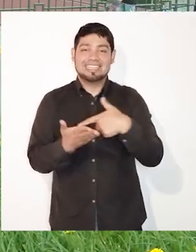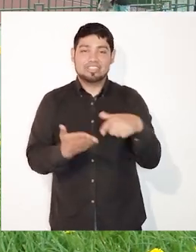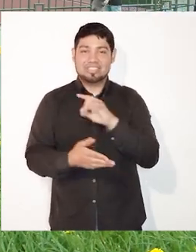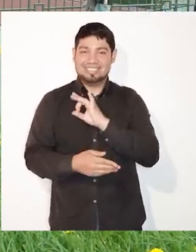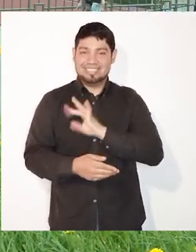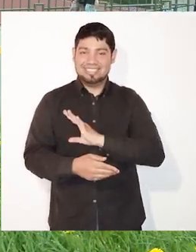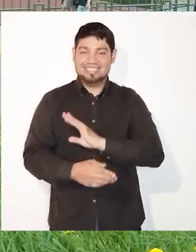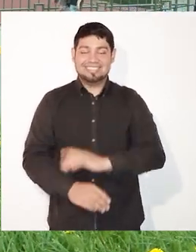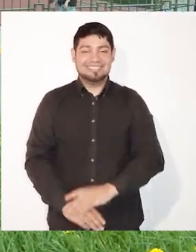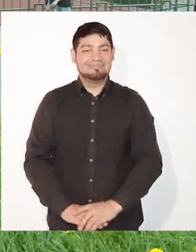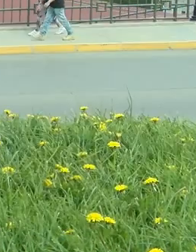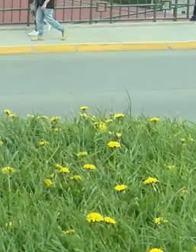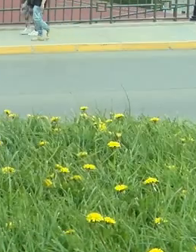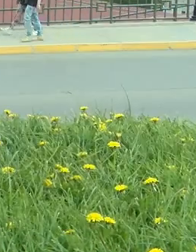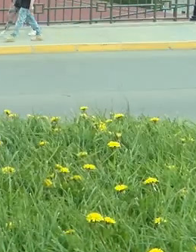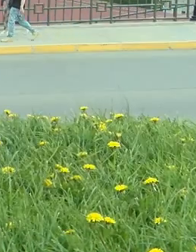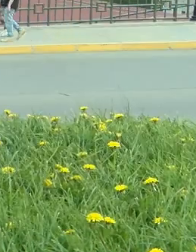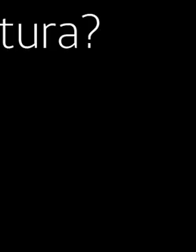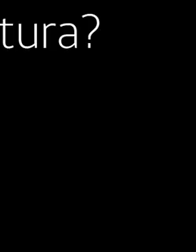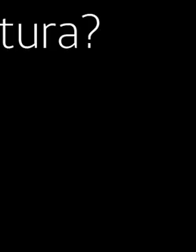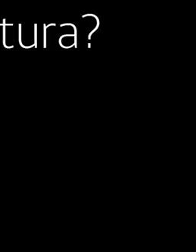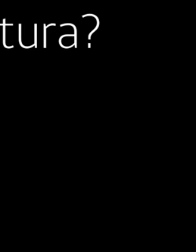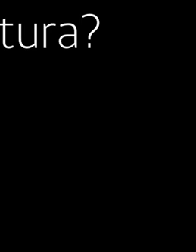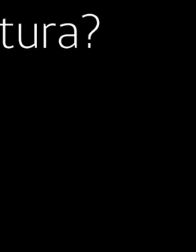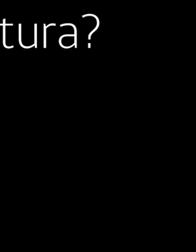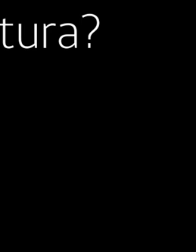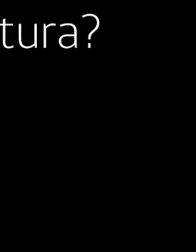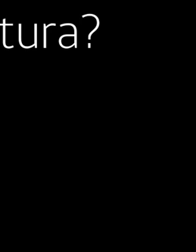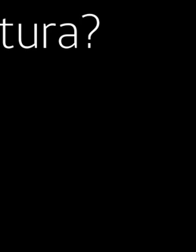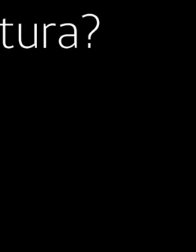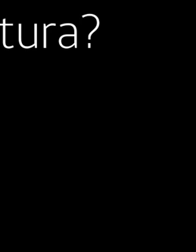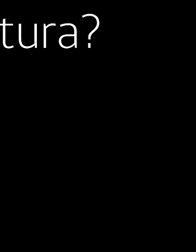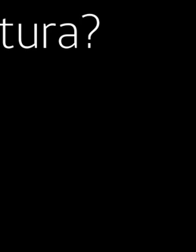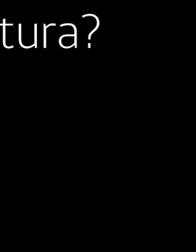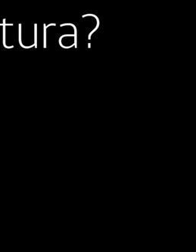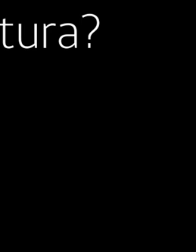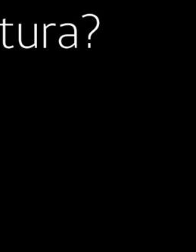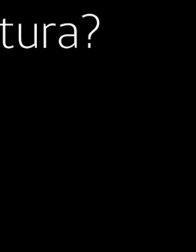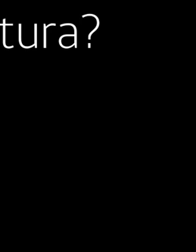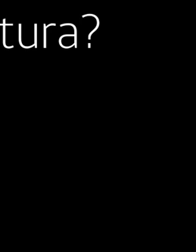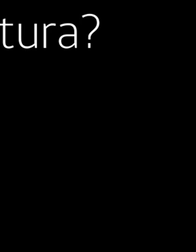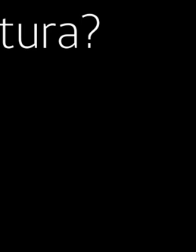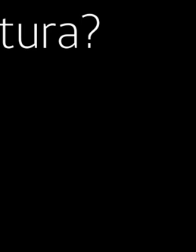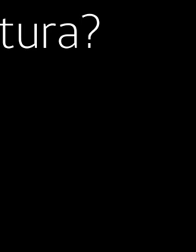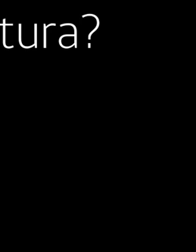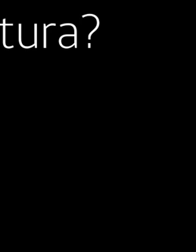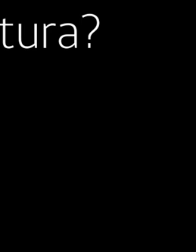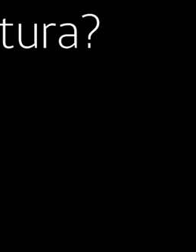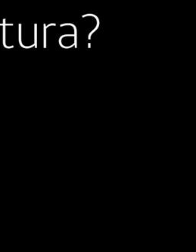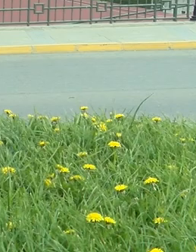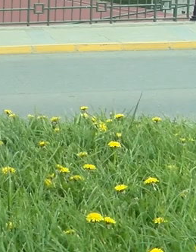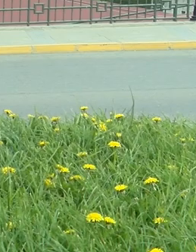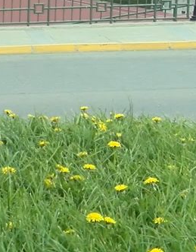a la Sociedad de Escritores Inéditos de Chile. ¿Cómo definirías tu escritura?